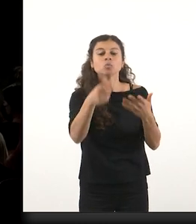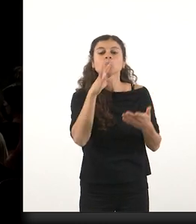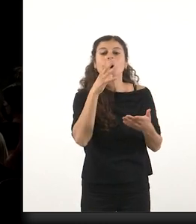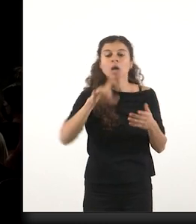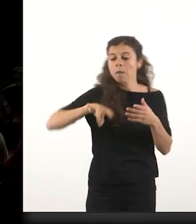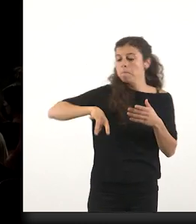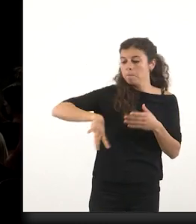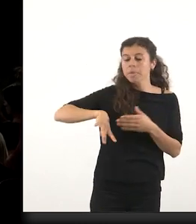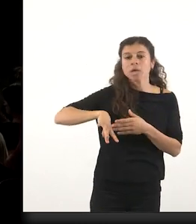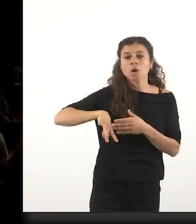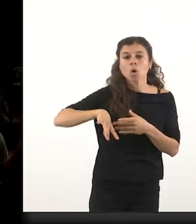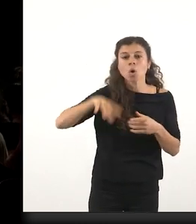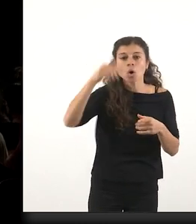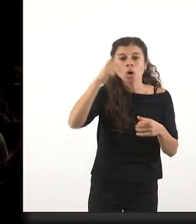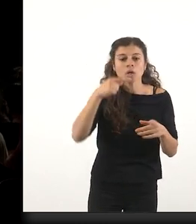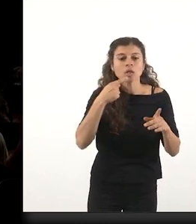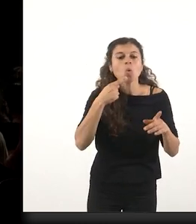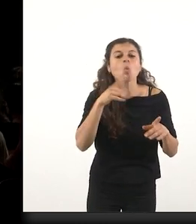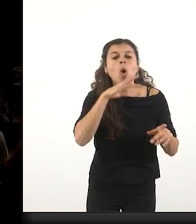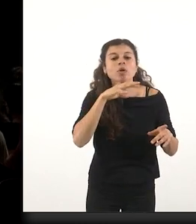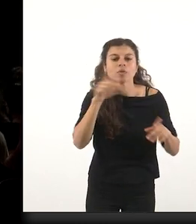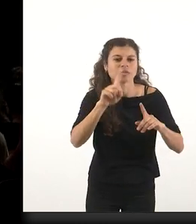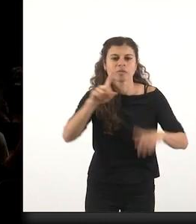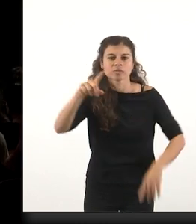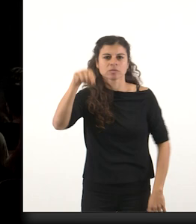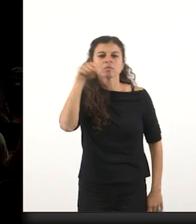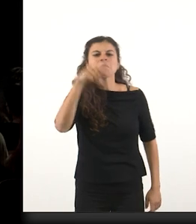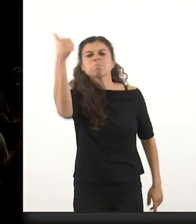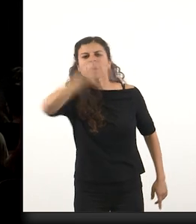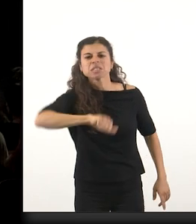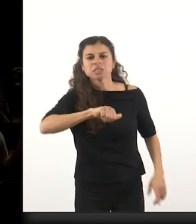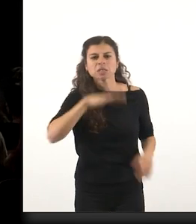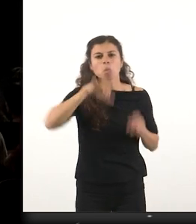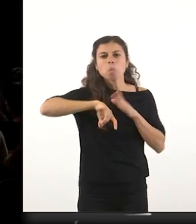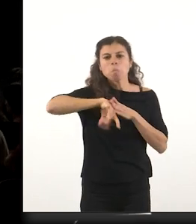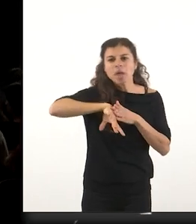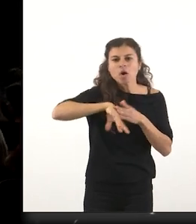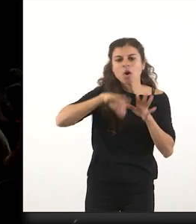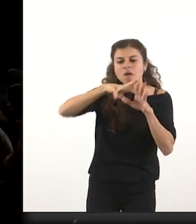peo y no te dicen guarro, te van a decir machista. Que con tu pedo invade su espacio.